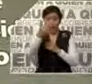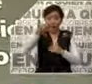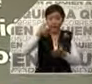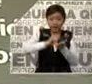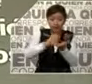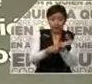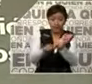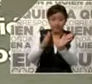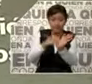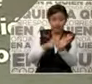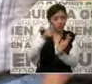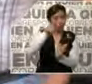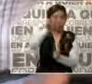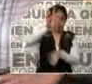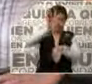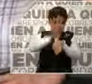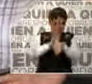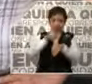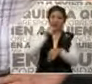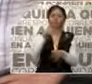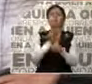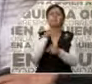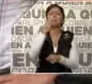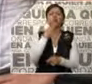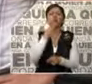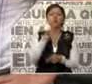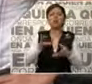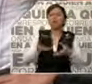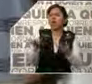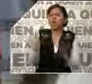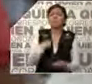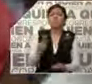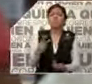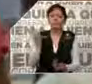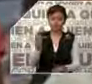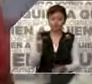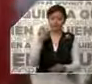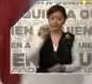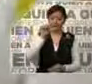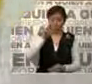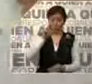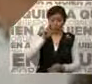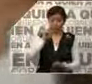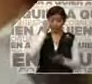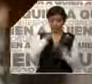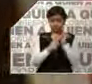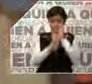datos, primero revise y autorice el uso que se les dará. Con información de Luis Aguilar, para